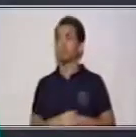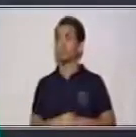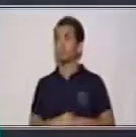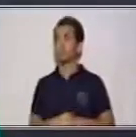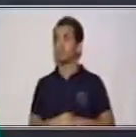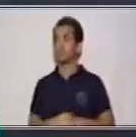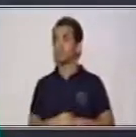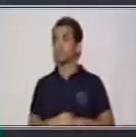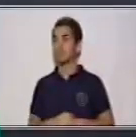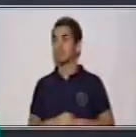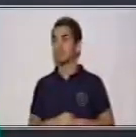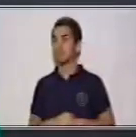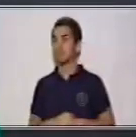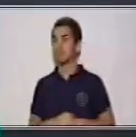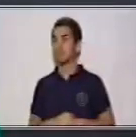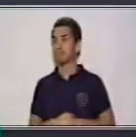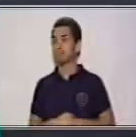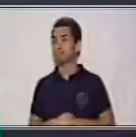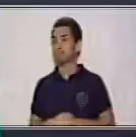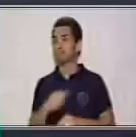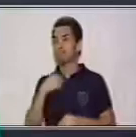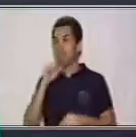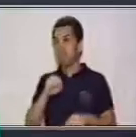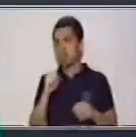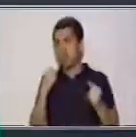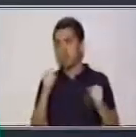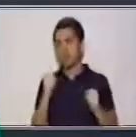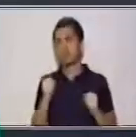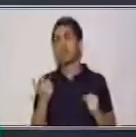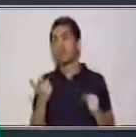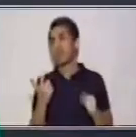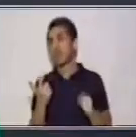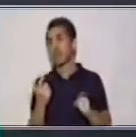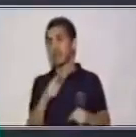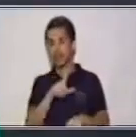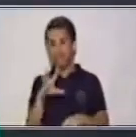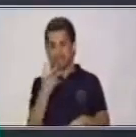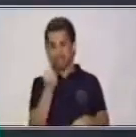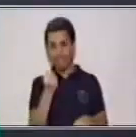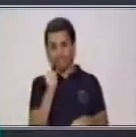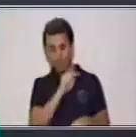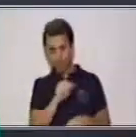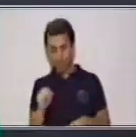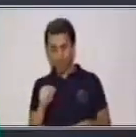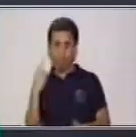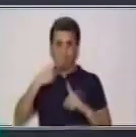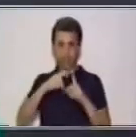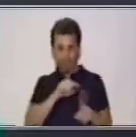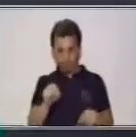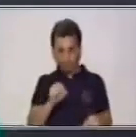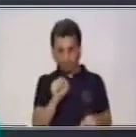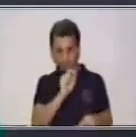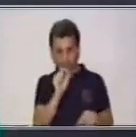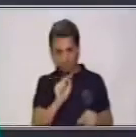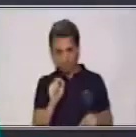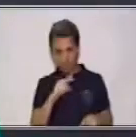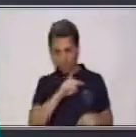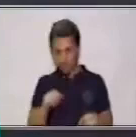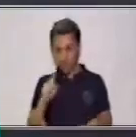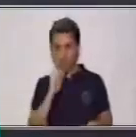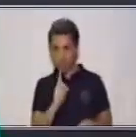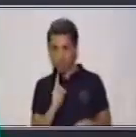Podemos hacer la suma de este número entero agregándole el 1,